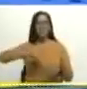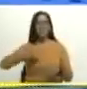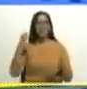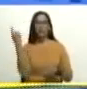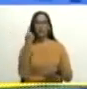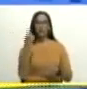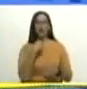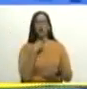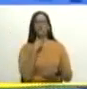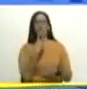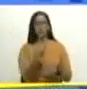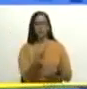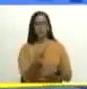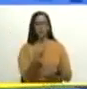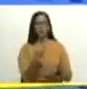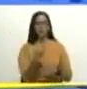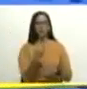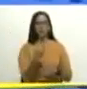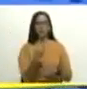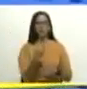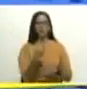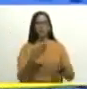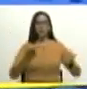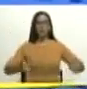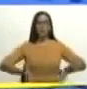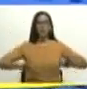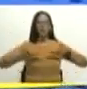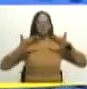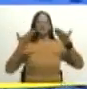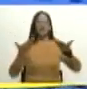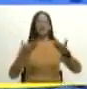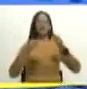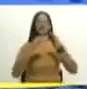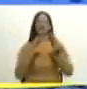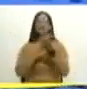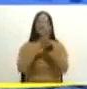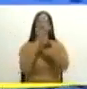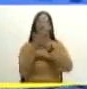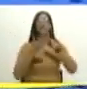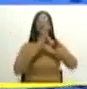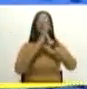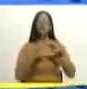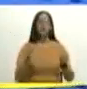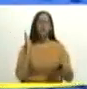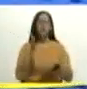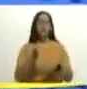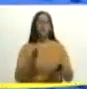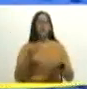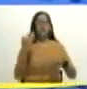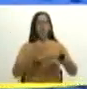voz que se levanten todas las sanciones y medidas coercitivas